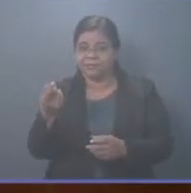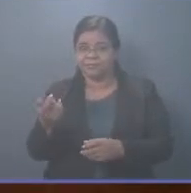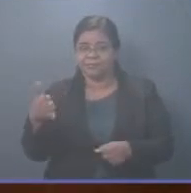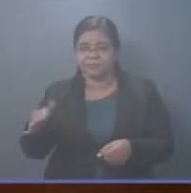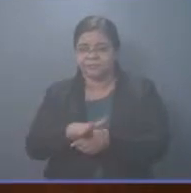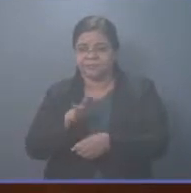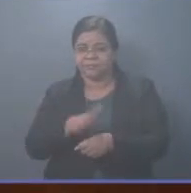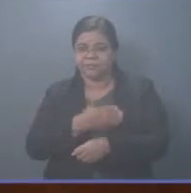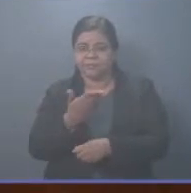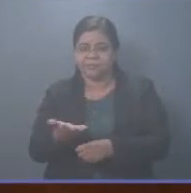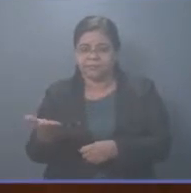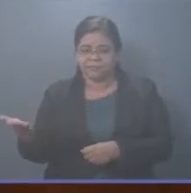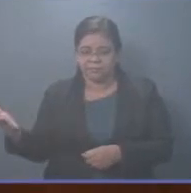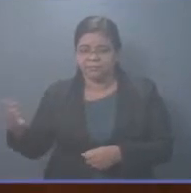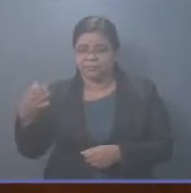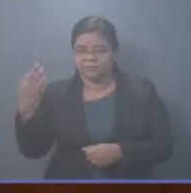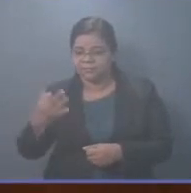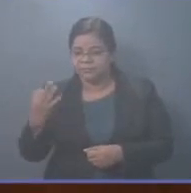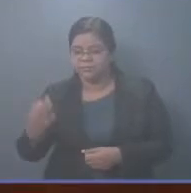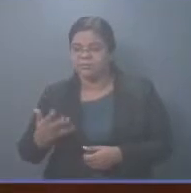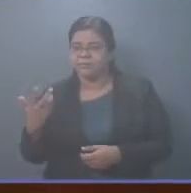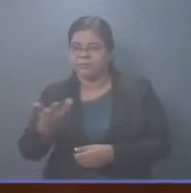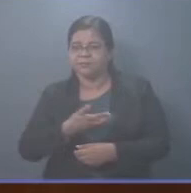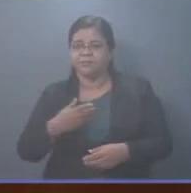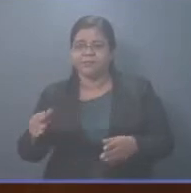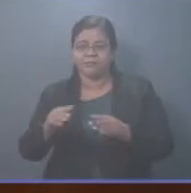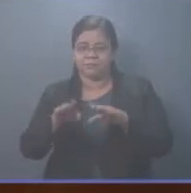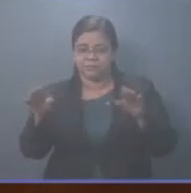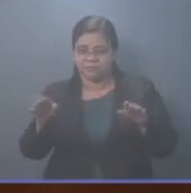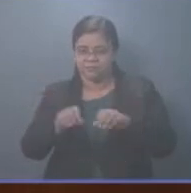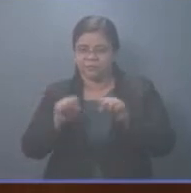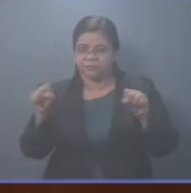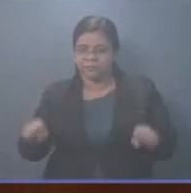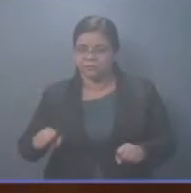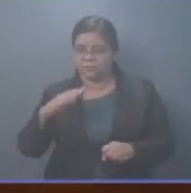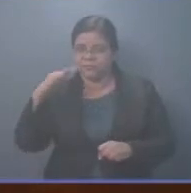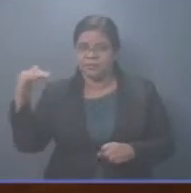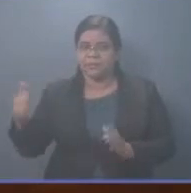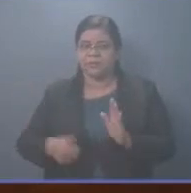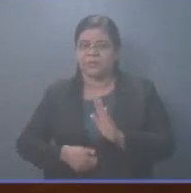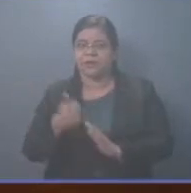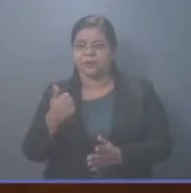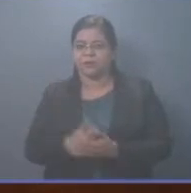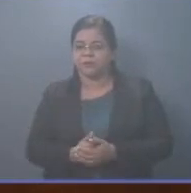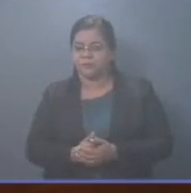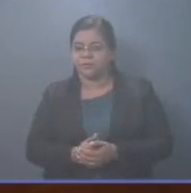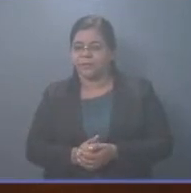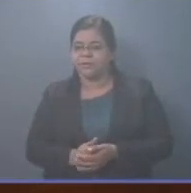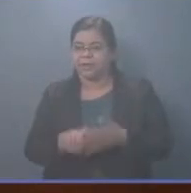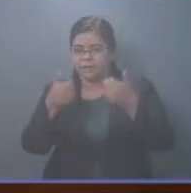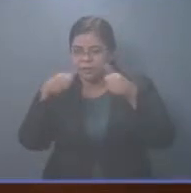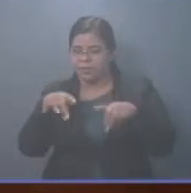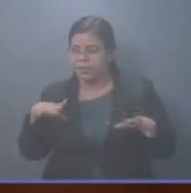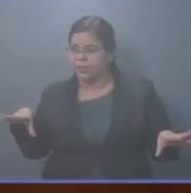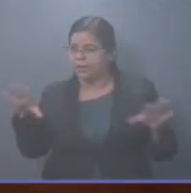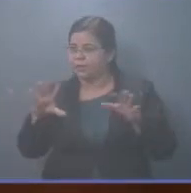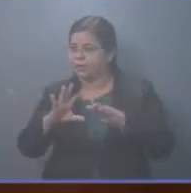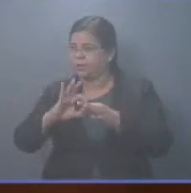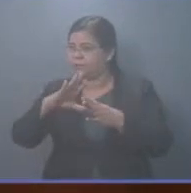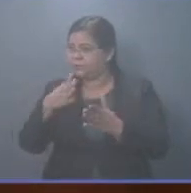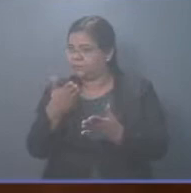necesarias o en su caso hacer los ajustes al esquema institucional propuesto tomando en consideración la situación económica actual del